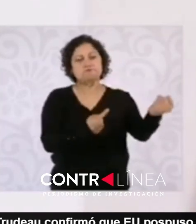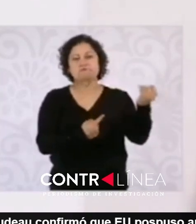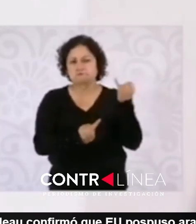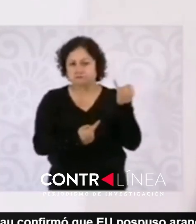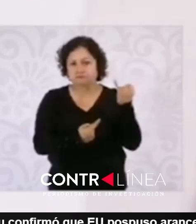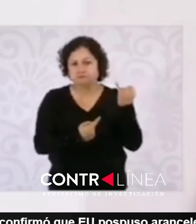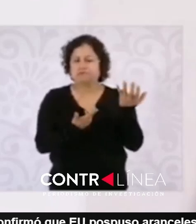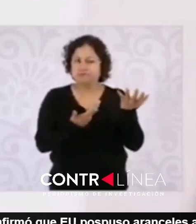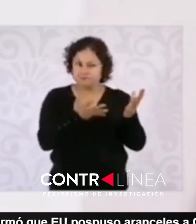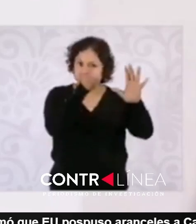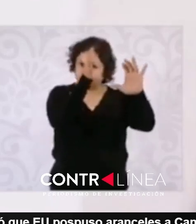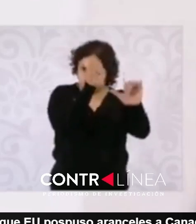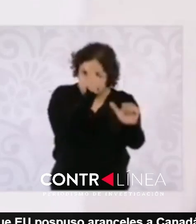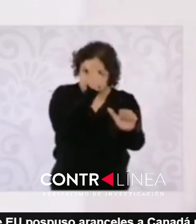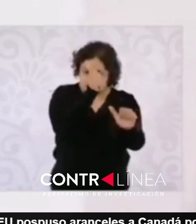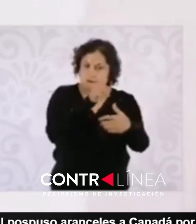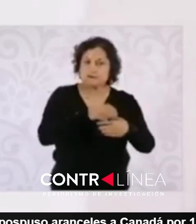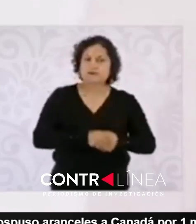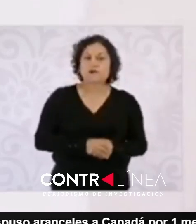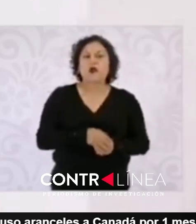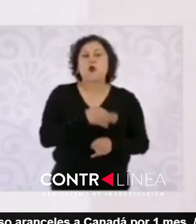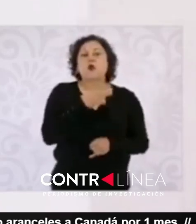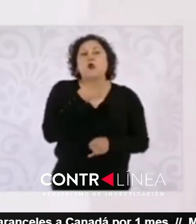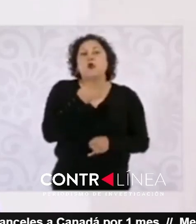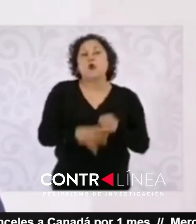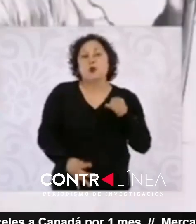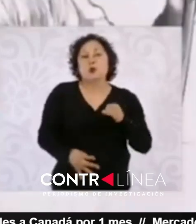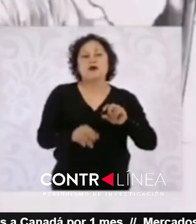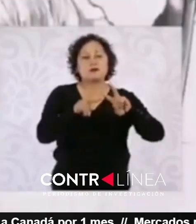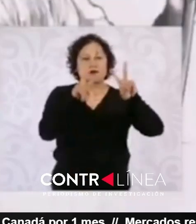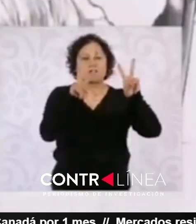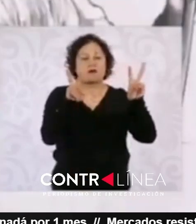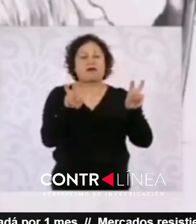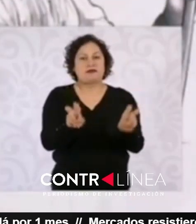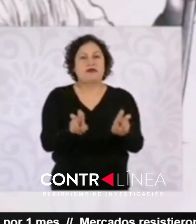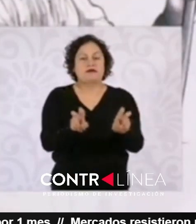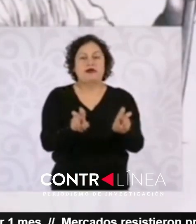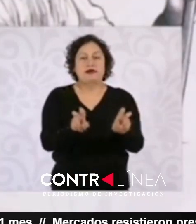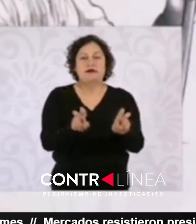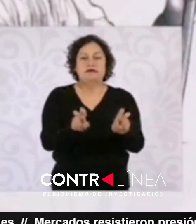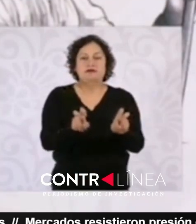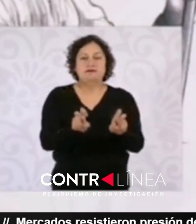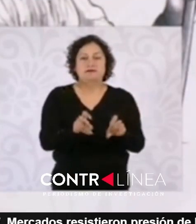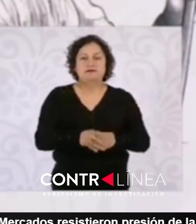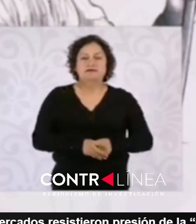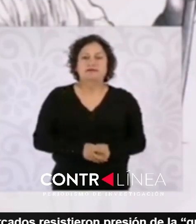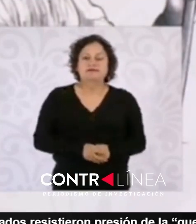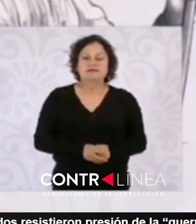y finalmente insistió en el tema del déficit comercial